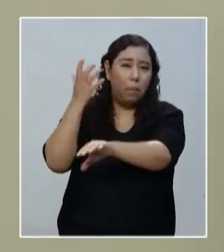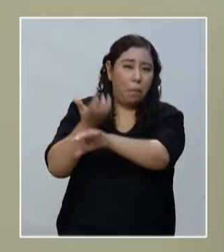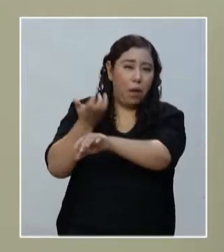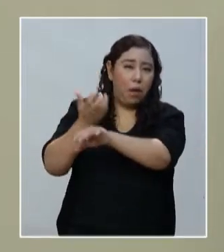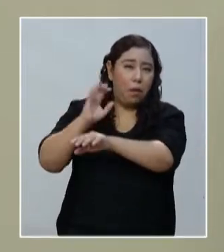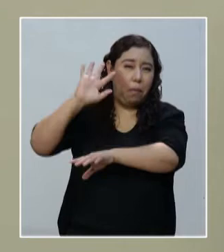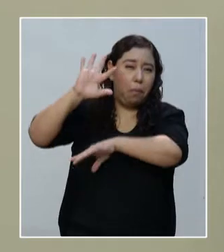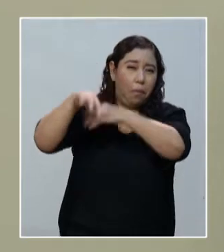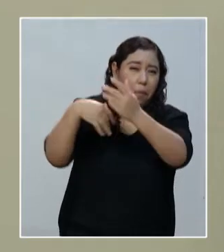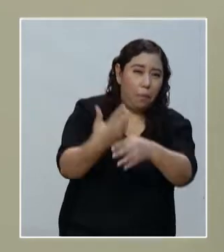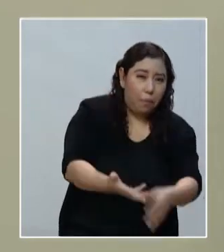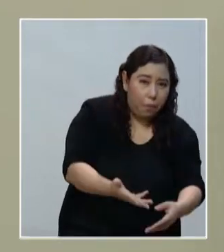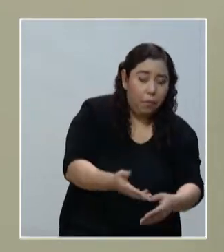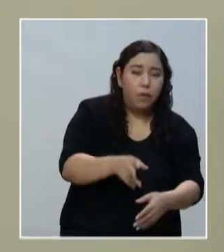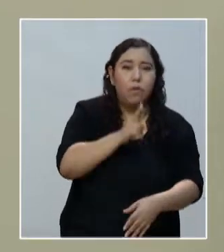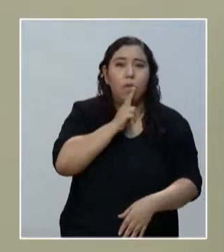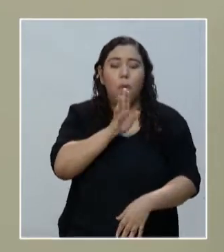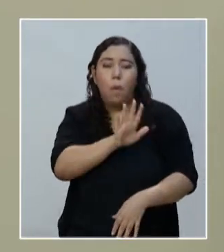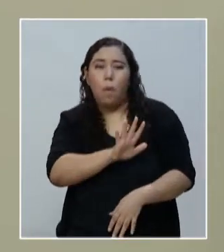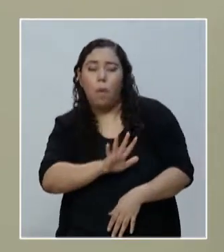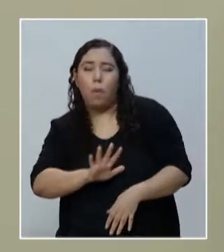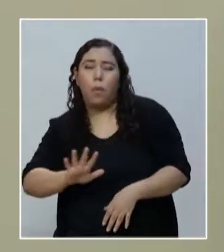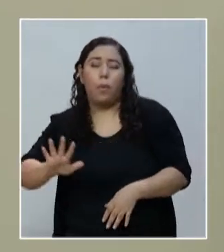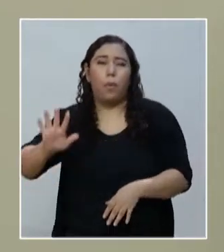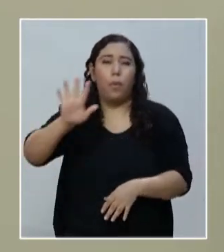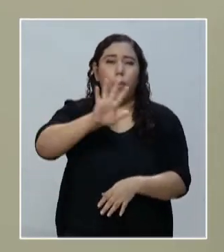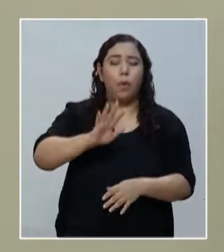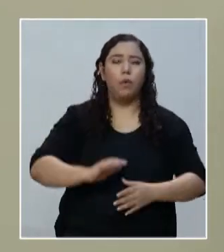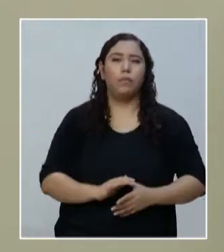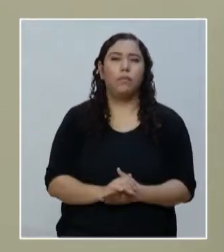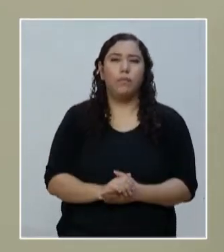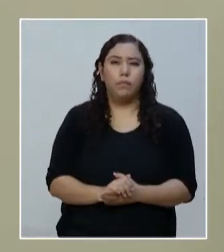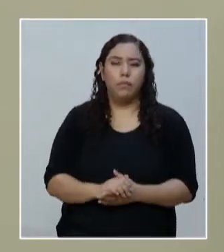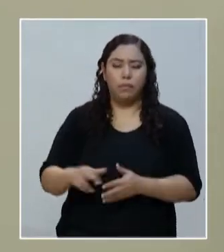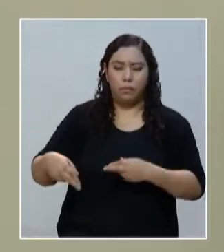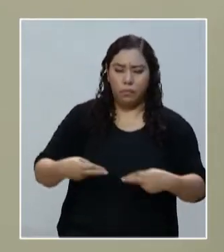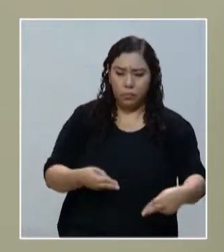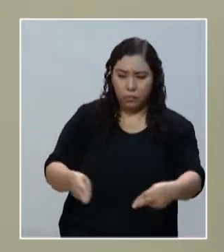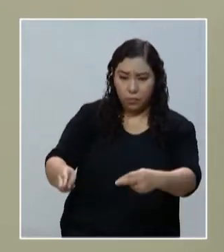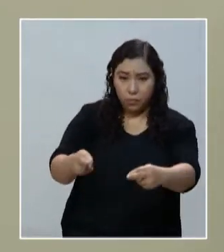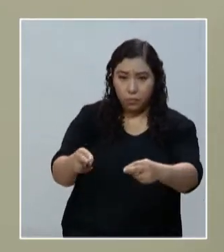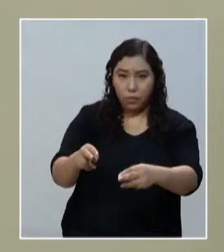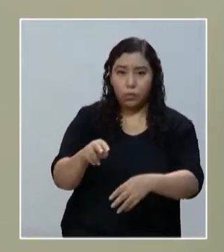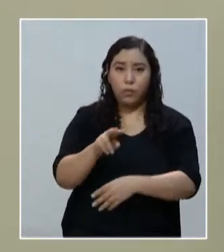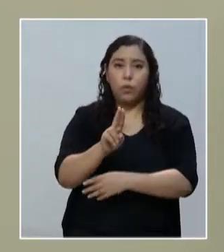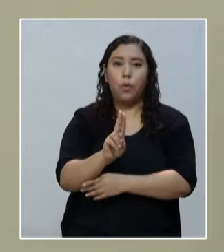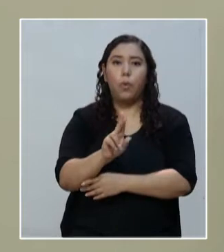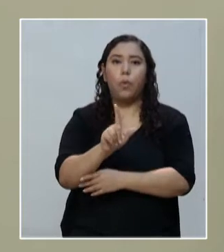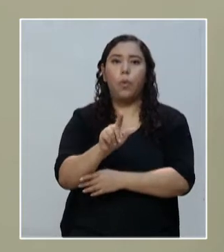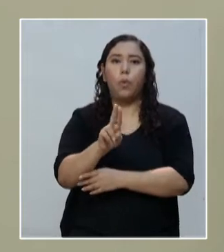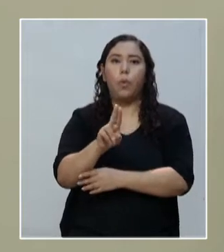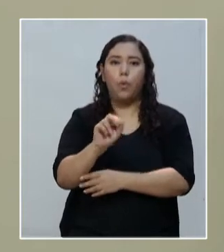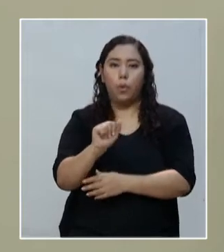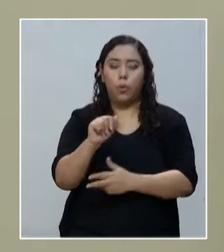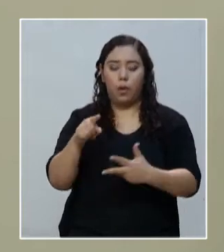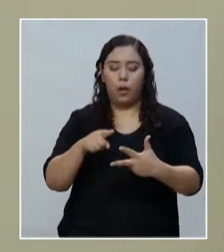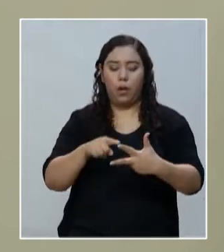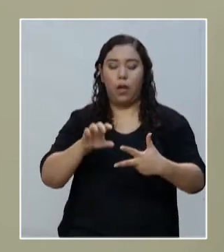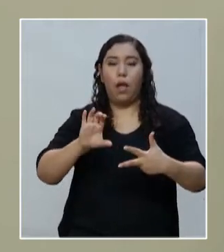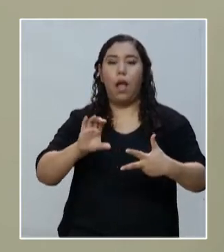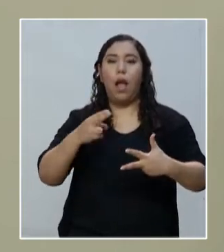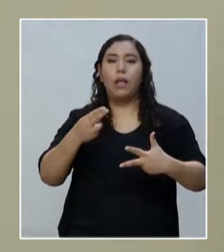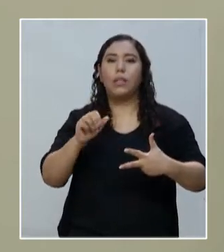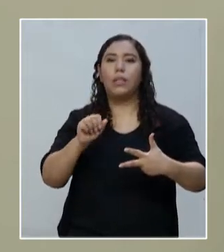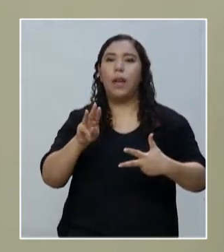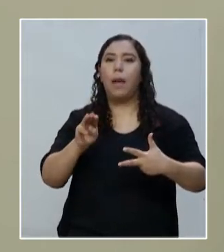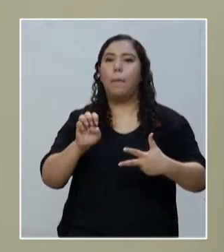el territorio nacional. Seguimos monitoreando los niveles de los ríos Ulúa, Chamelecón y Choluteca. Se estima